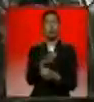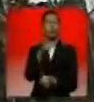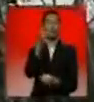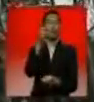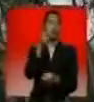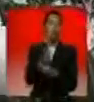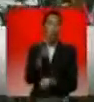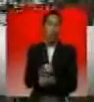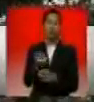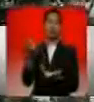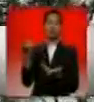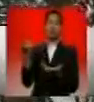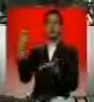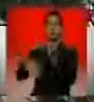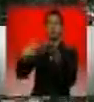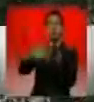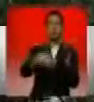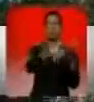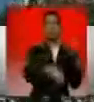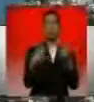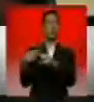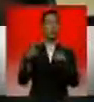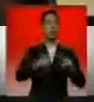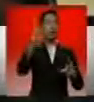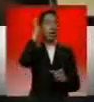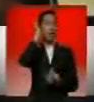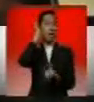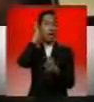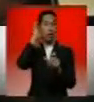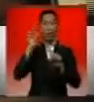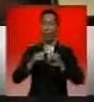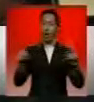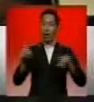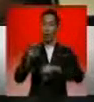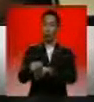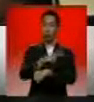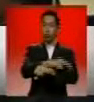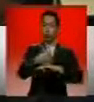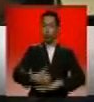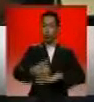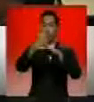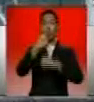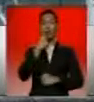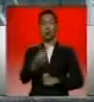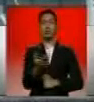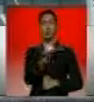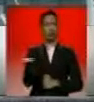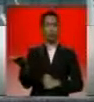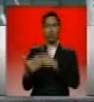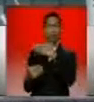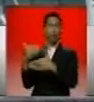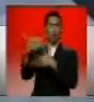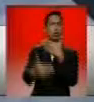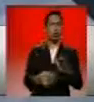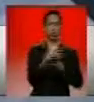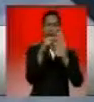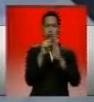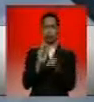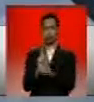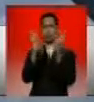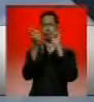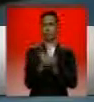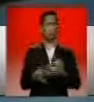varias radios del país. De su lado, Carlos Ochoa asegura que la superintendencia no planteó ningún proceso administrativo